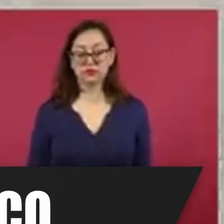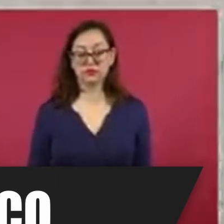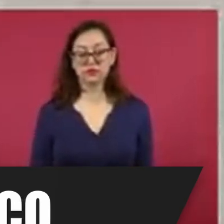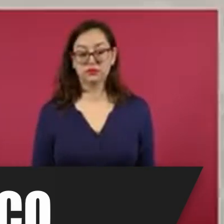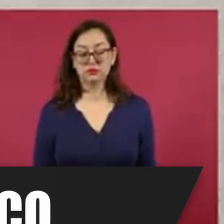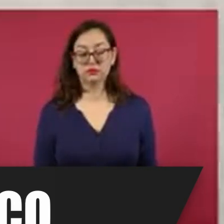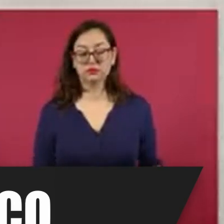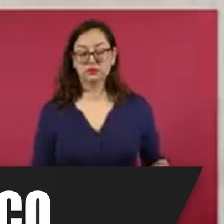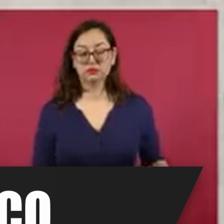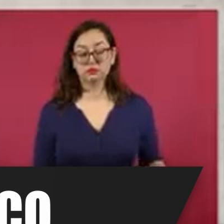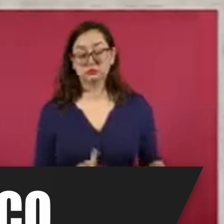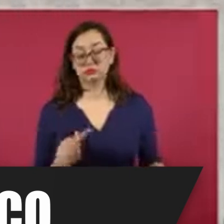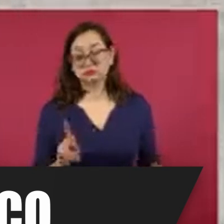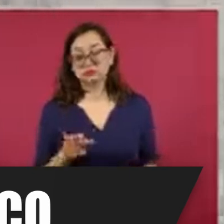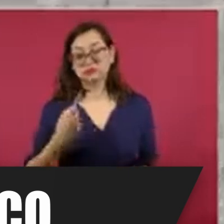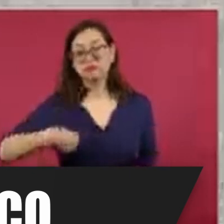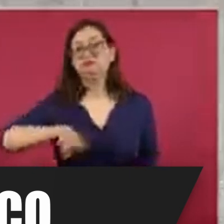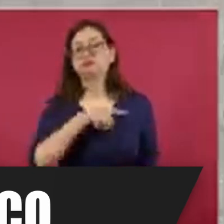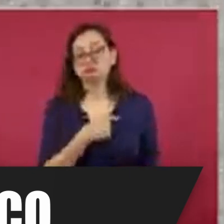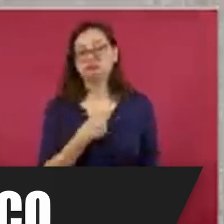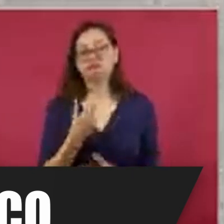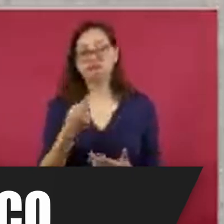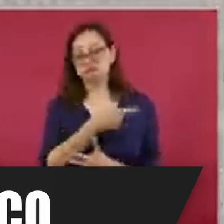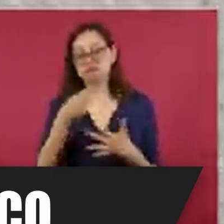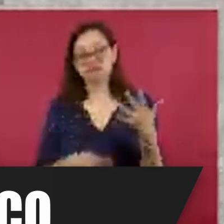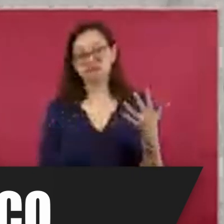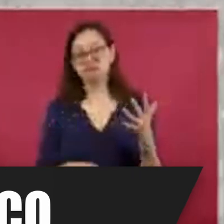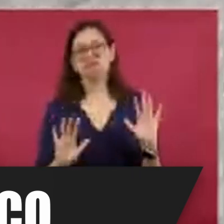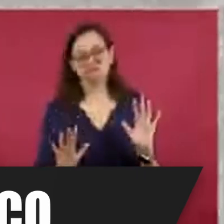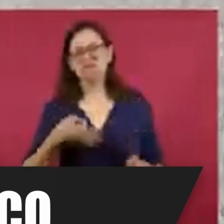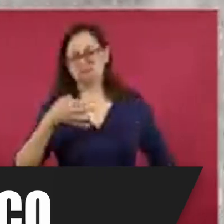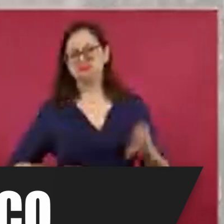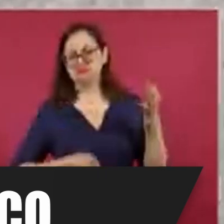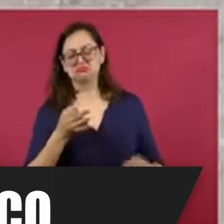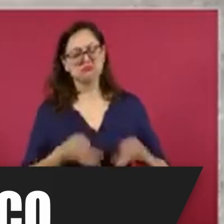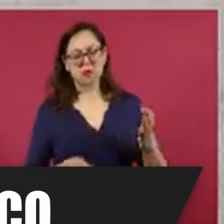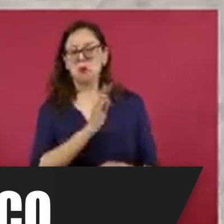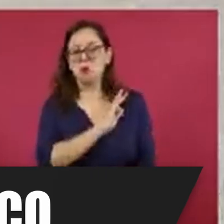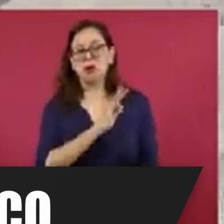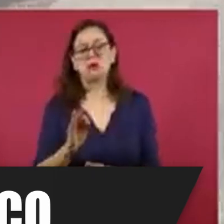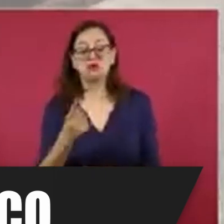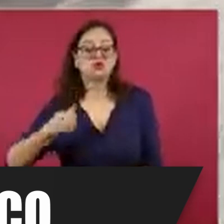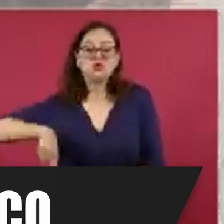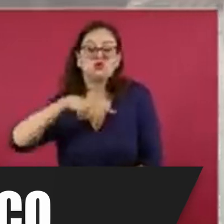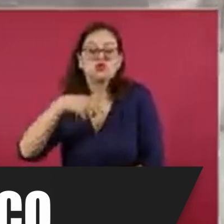como nos asiste toda la razón, se puede ir a cualquier tribunal